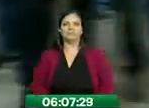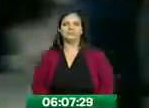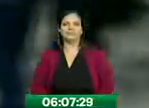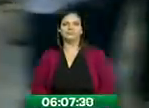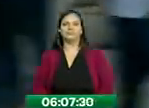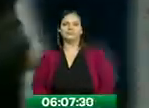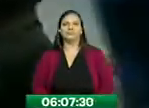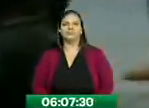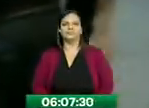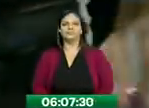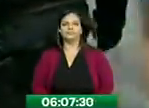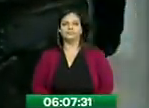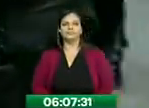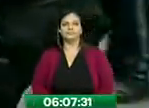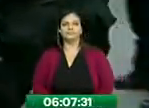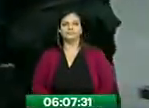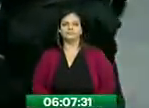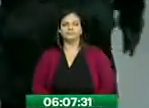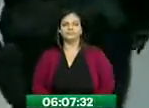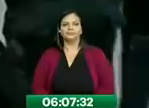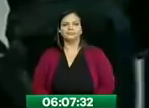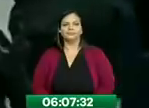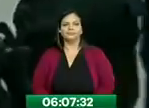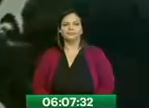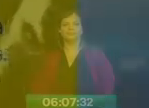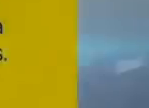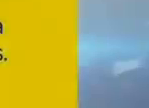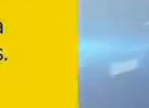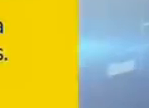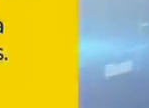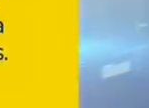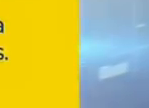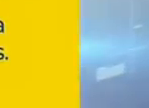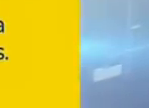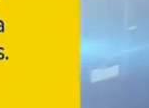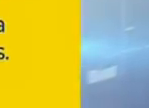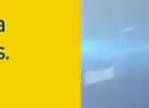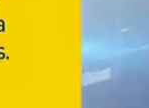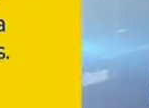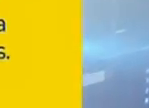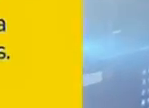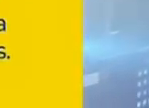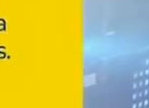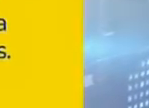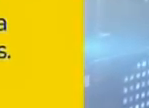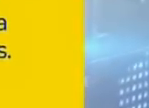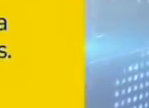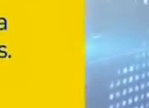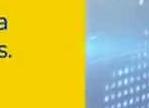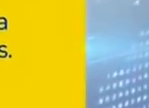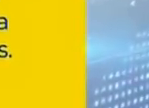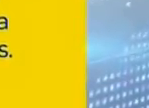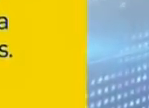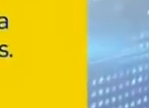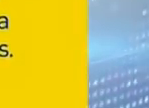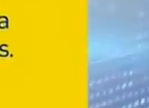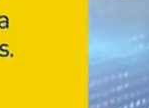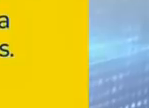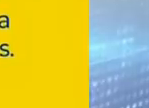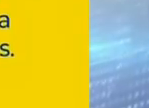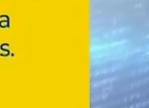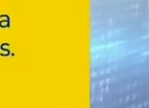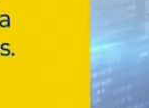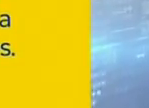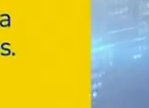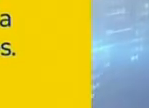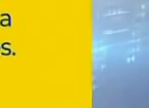Informó Jorge Salazar. Solo seguirán funcionando las industrias agrícolas, ganadera y de cuidado de